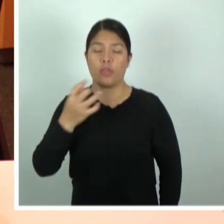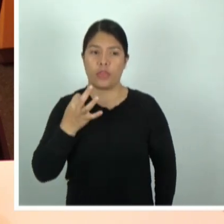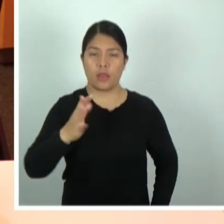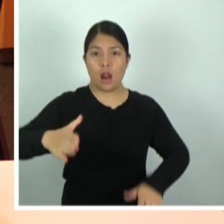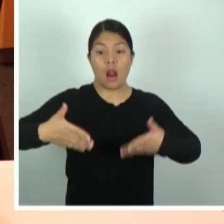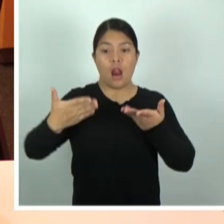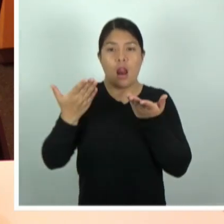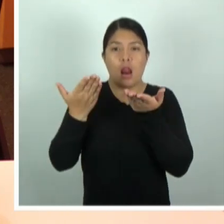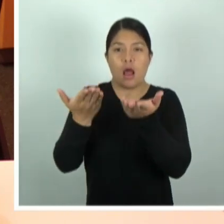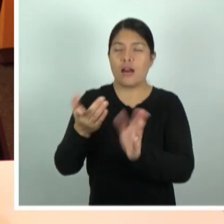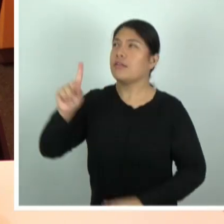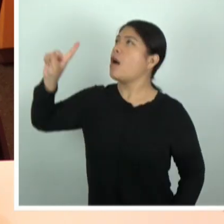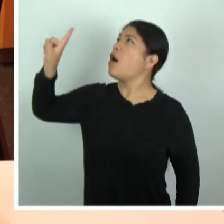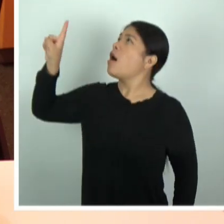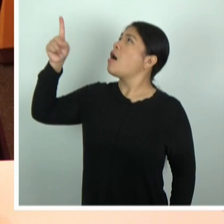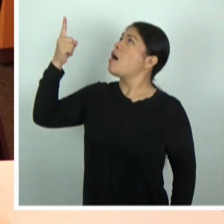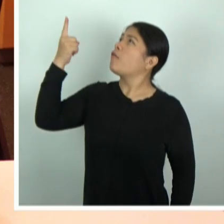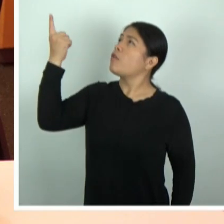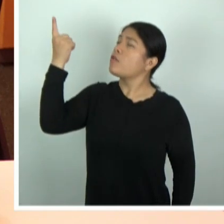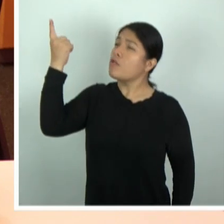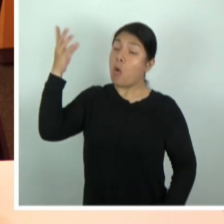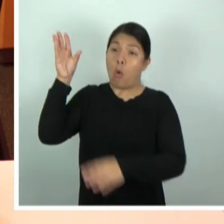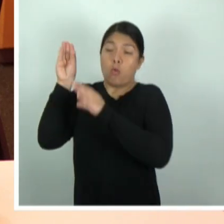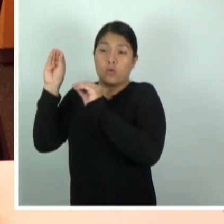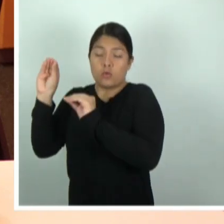gracia de Dios